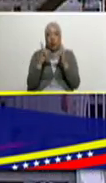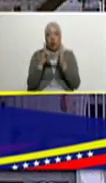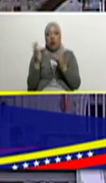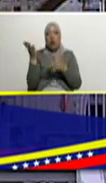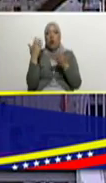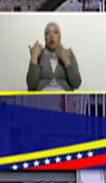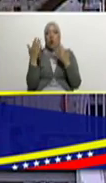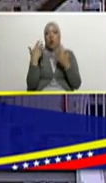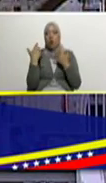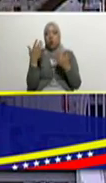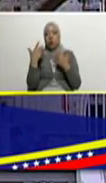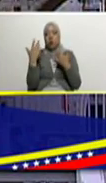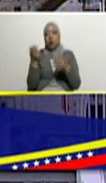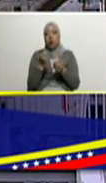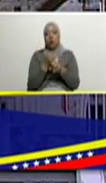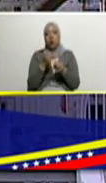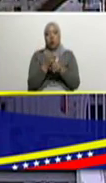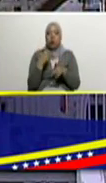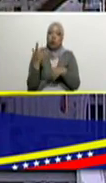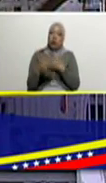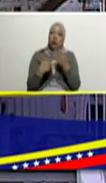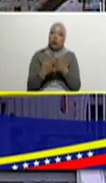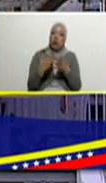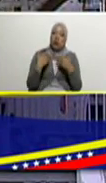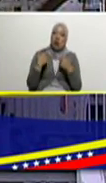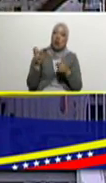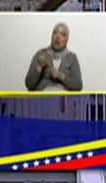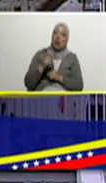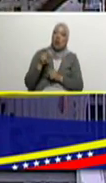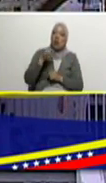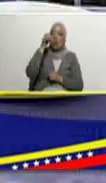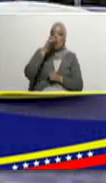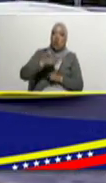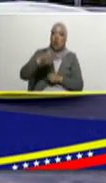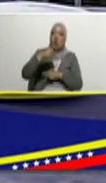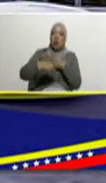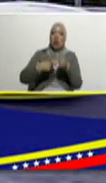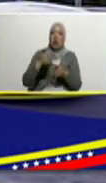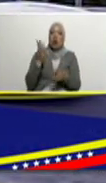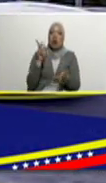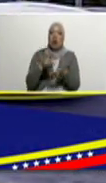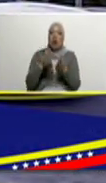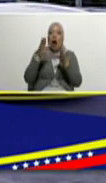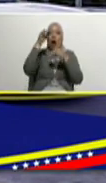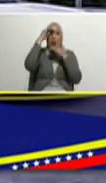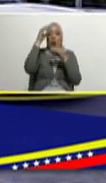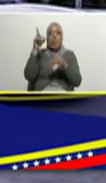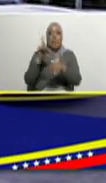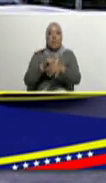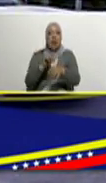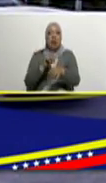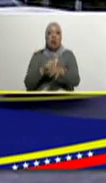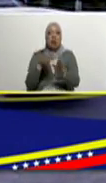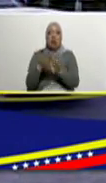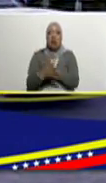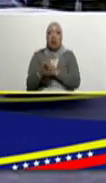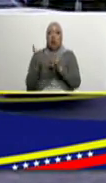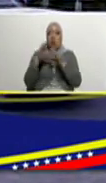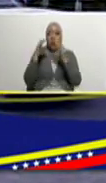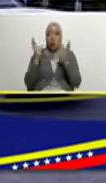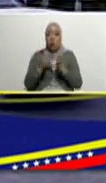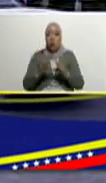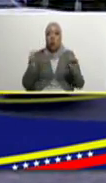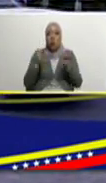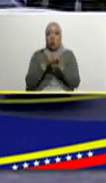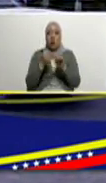aires acondicionados y garantizan la sanidad necesaria para poder realizar atención médica ginecológica